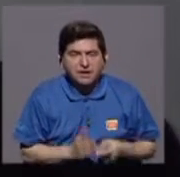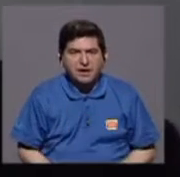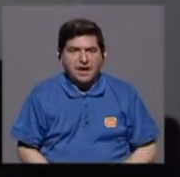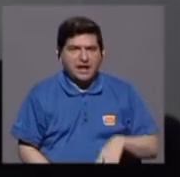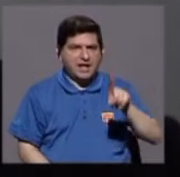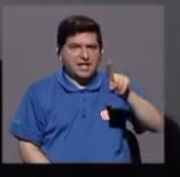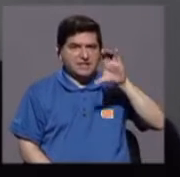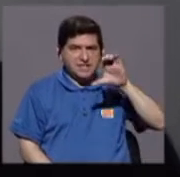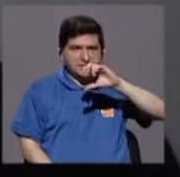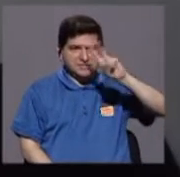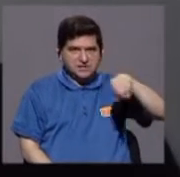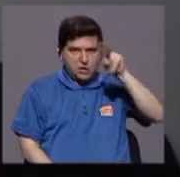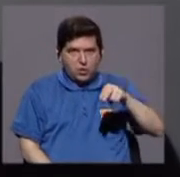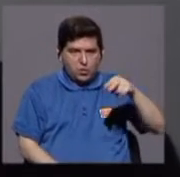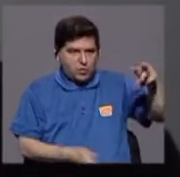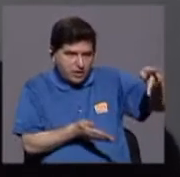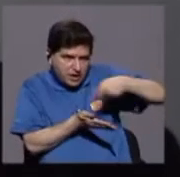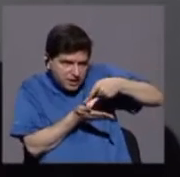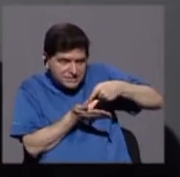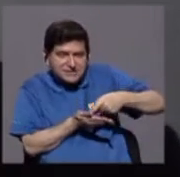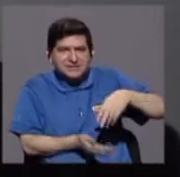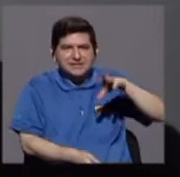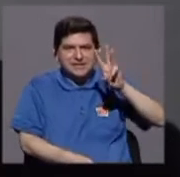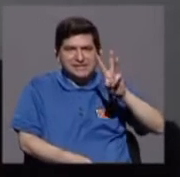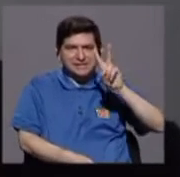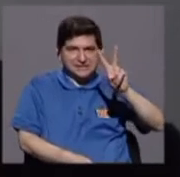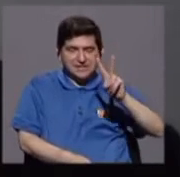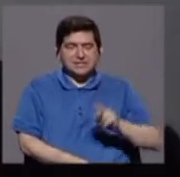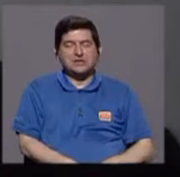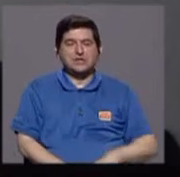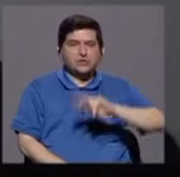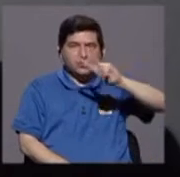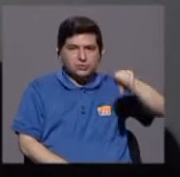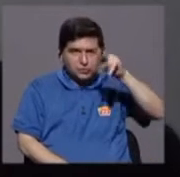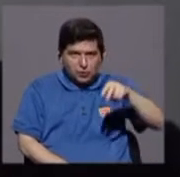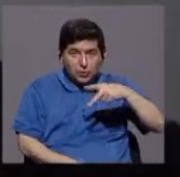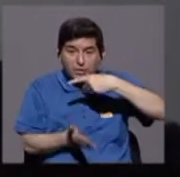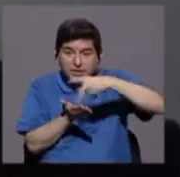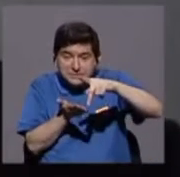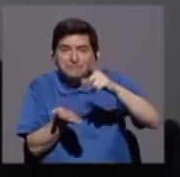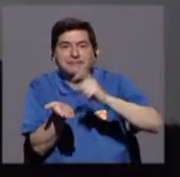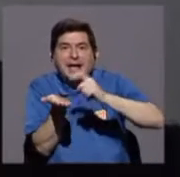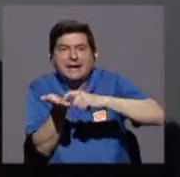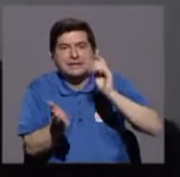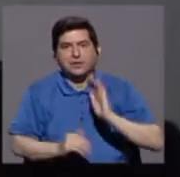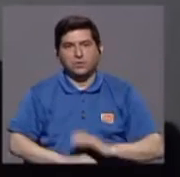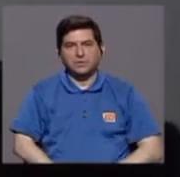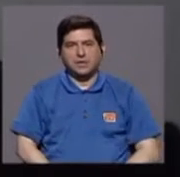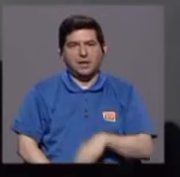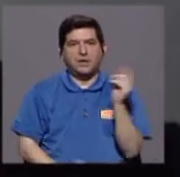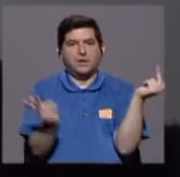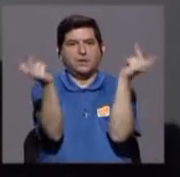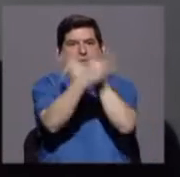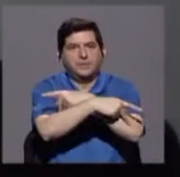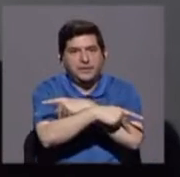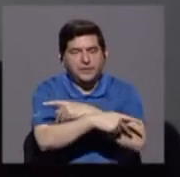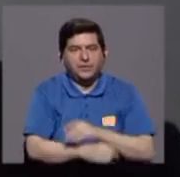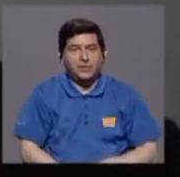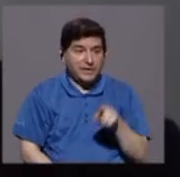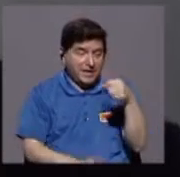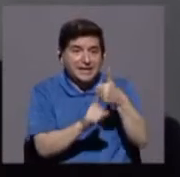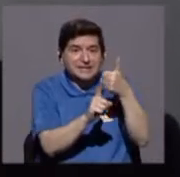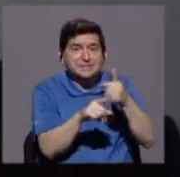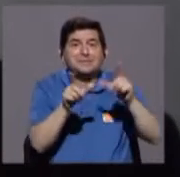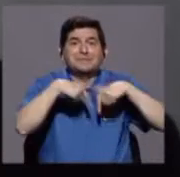cada 100 colones que reciben de ingresos, 62 colones se le van a pagar deudas. Pero lo que es peor es que dentro de ese mismo grupo